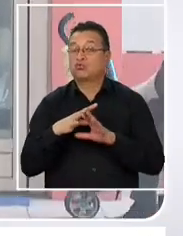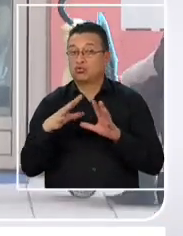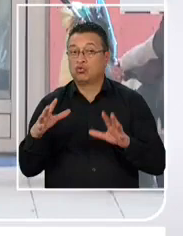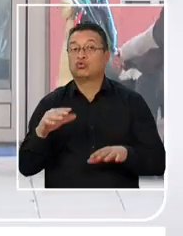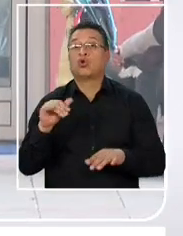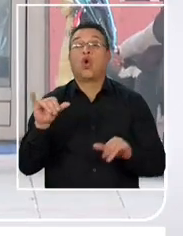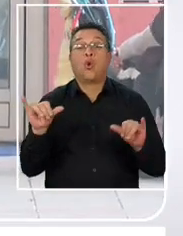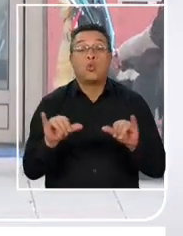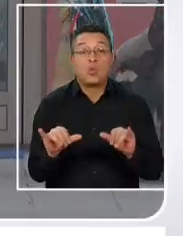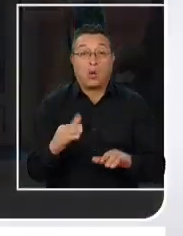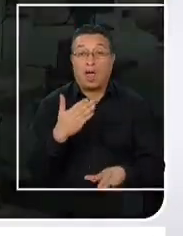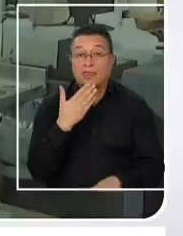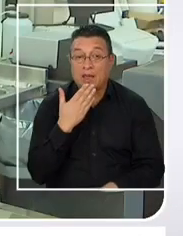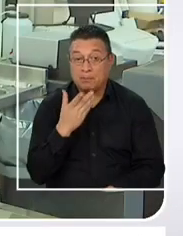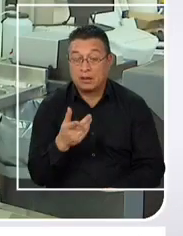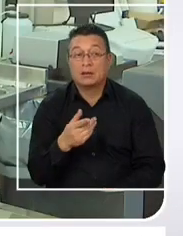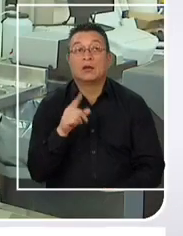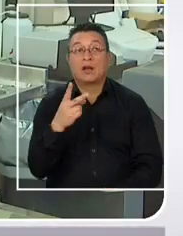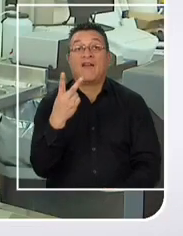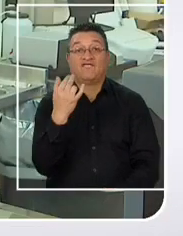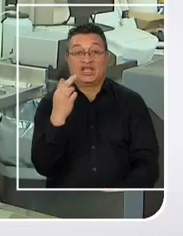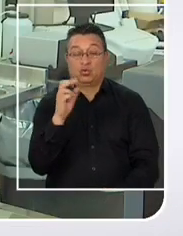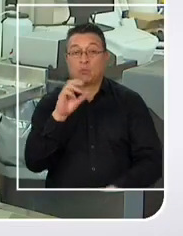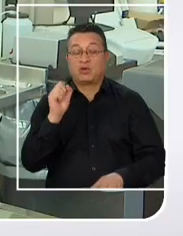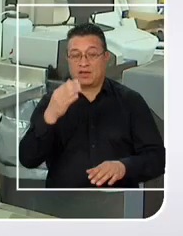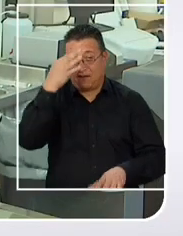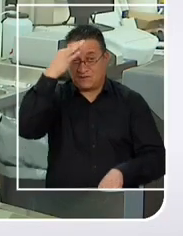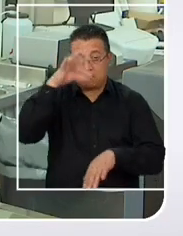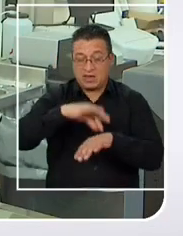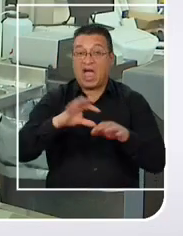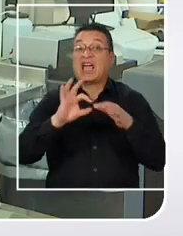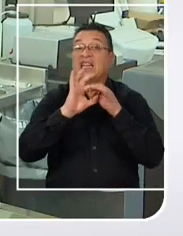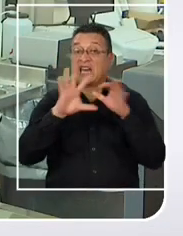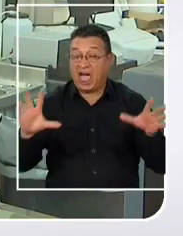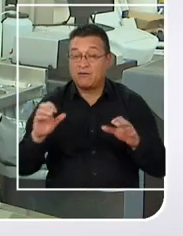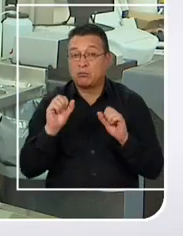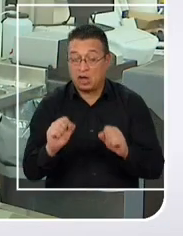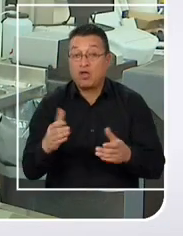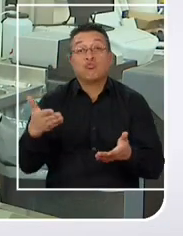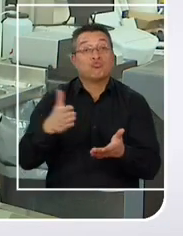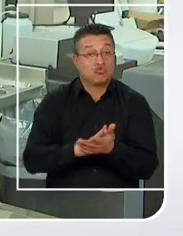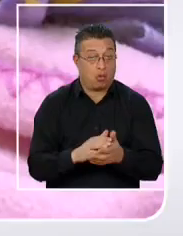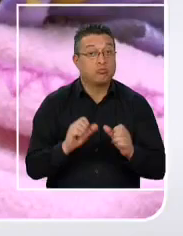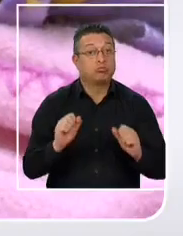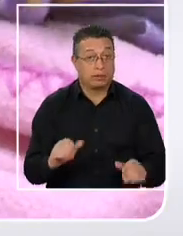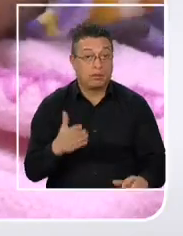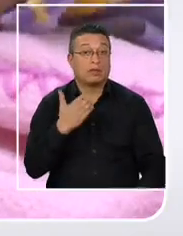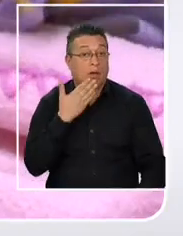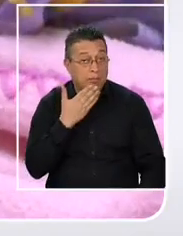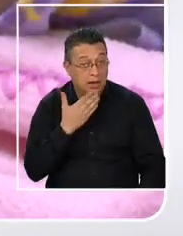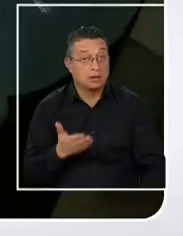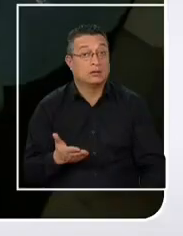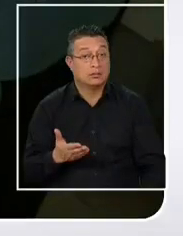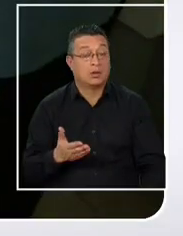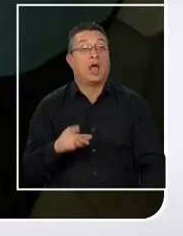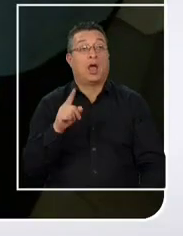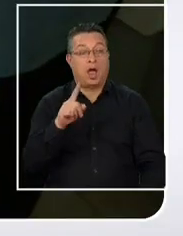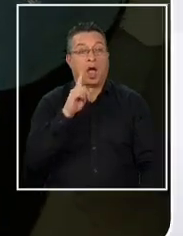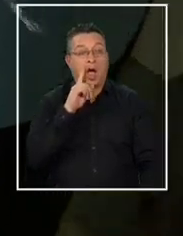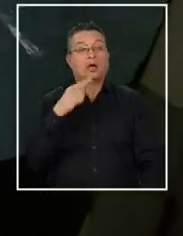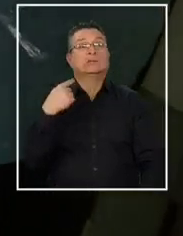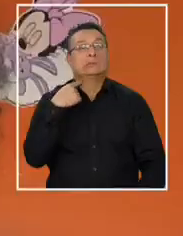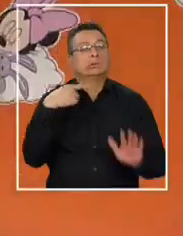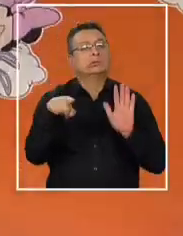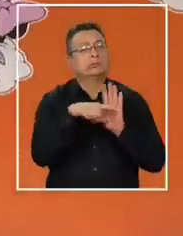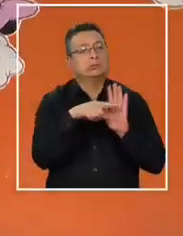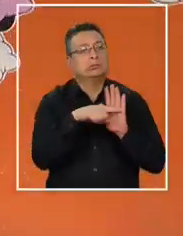de lactantes. Este es un virus que puede causar enfermedad grave, neumonía e incluso fallecimiento. También hay secuelas